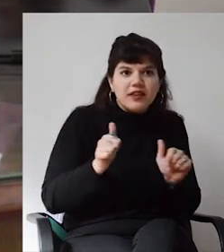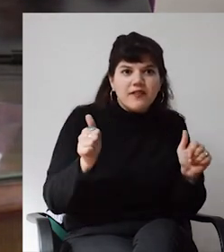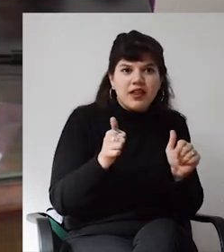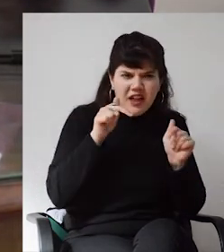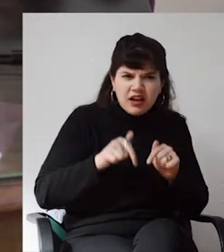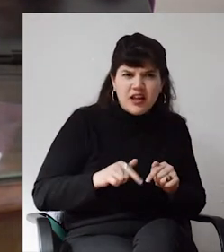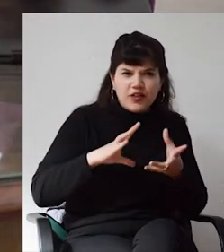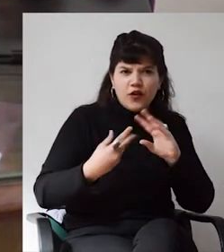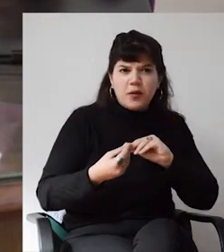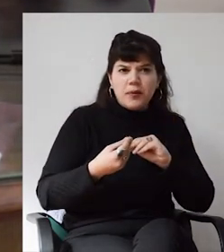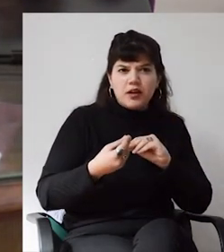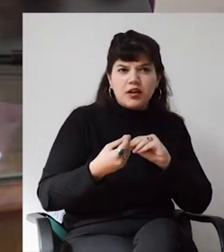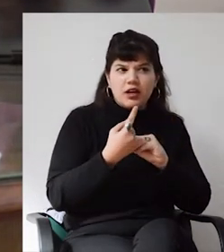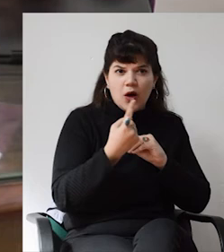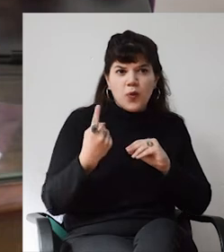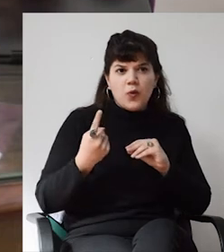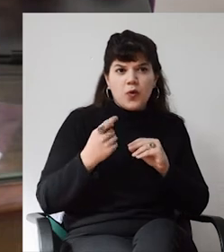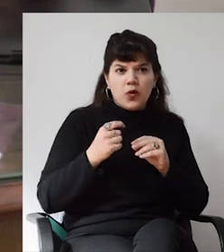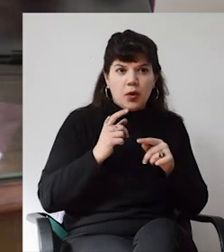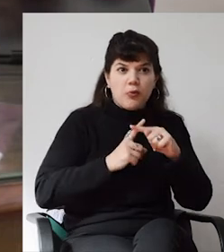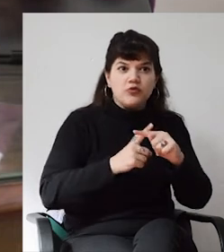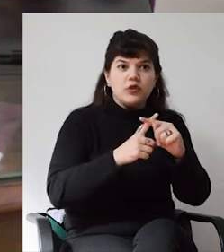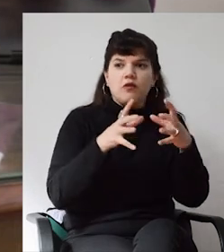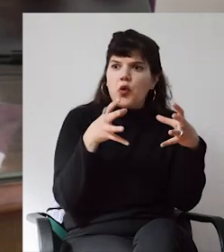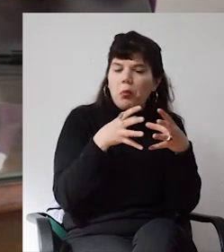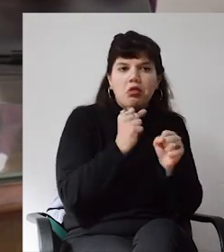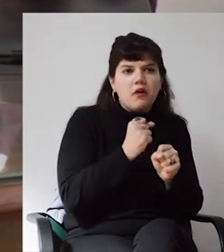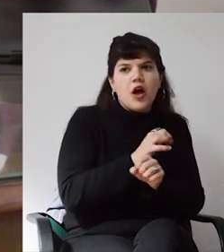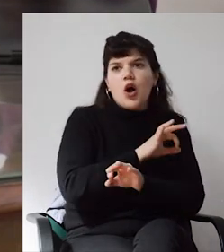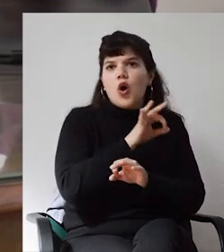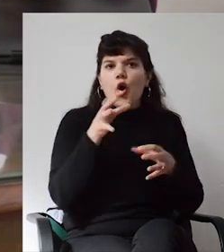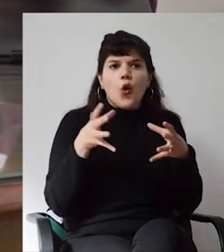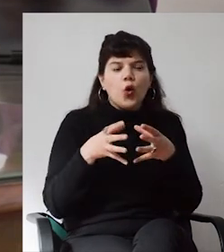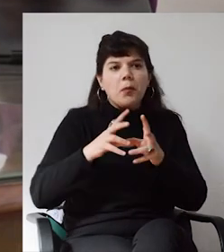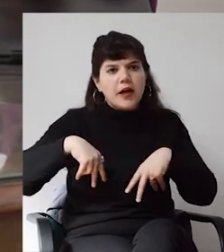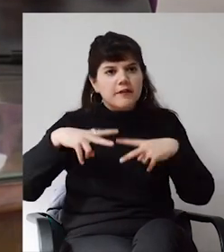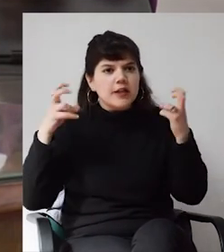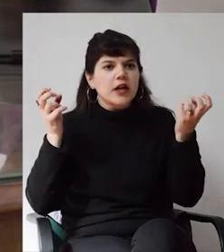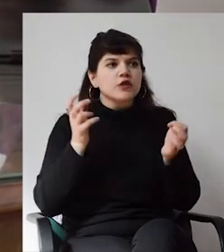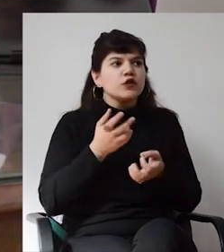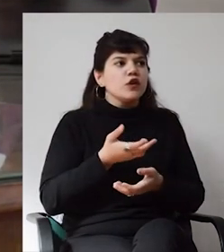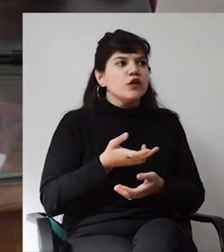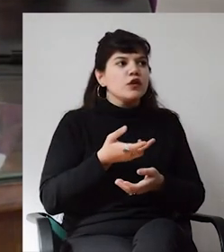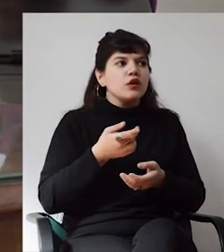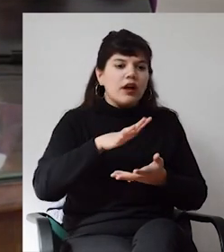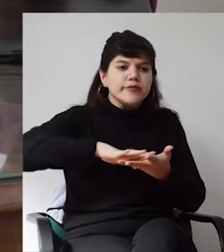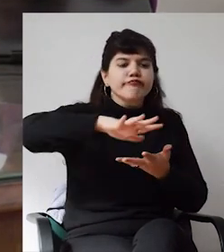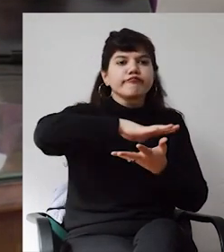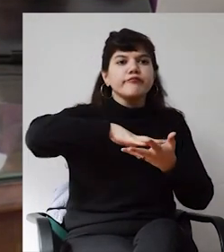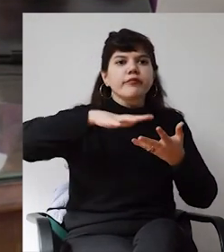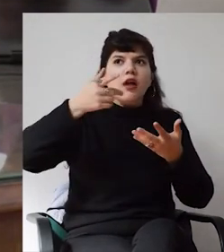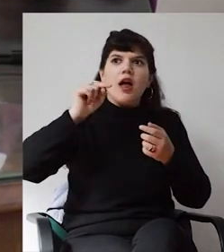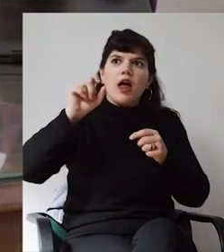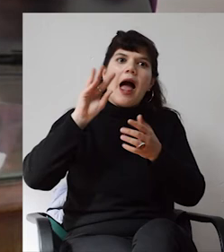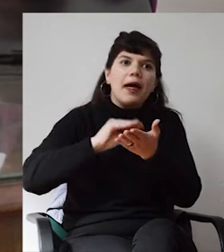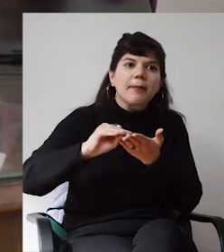de la actividad realizada de cada uno de los integrantes, de los colectivos de trabajo, de los grupos de investigación, del